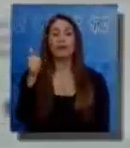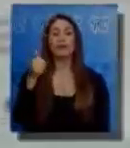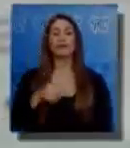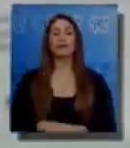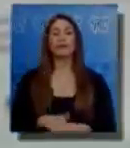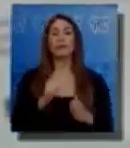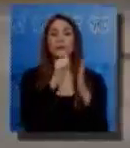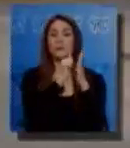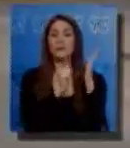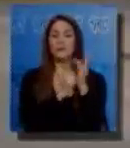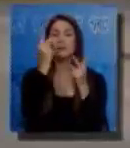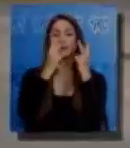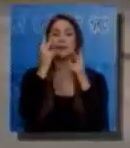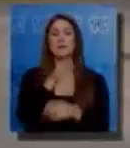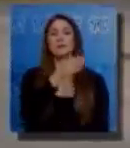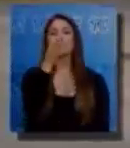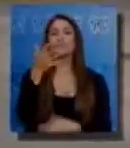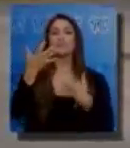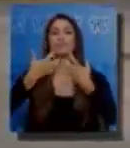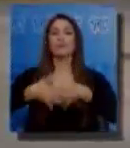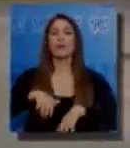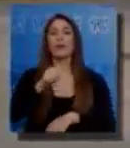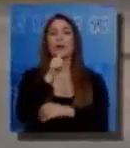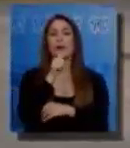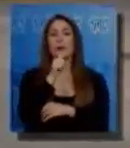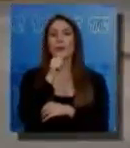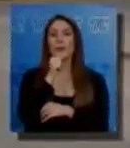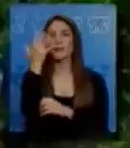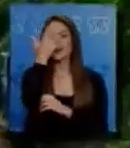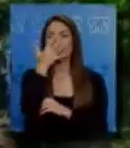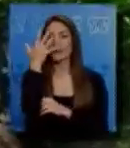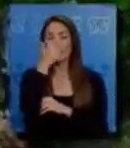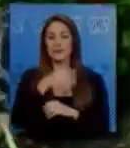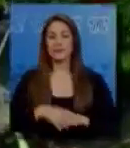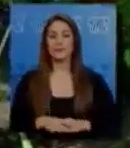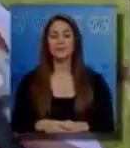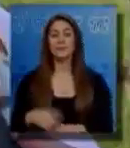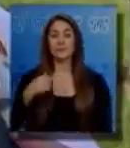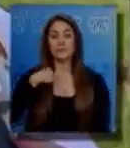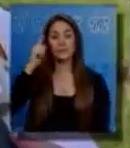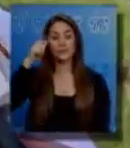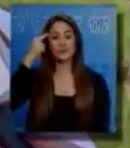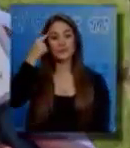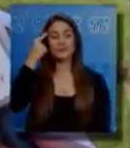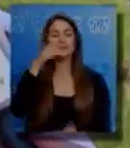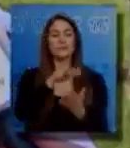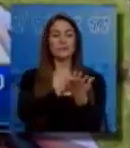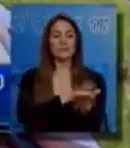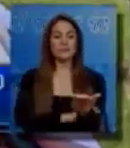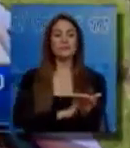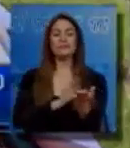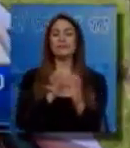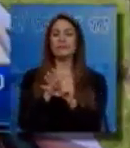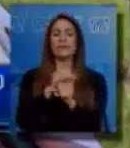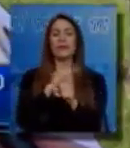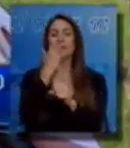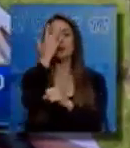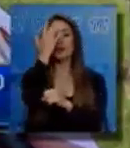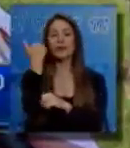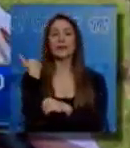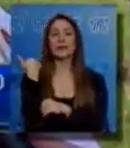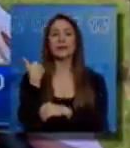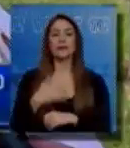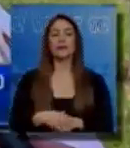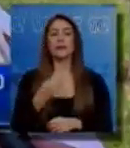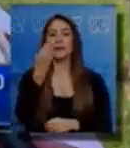en Esmeraldas fue la visita de la planta de tratamiento de agua potable de Esmeraldas. Como gobierno estamos haciendo proyectos integrales a través de